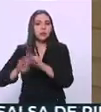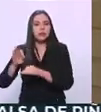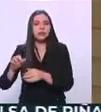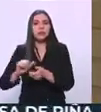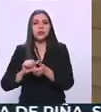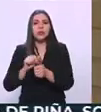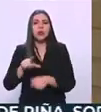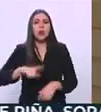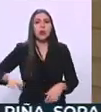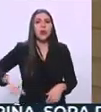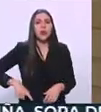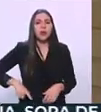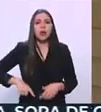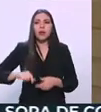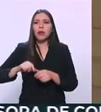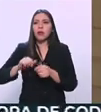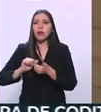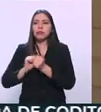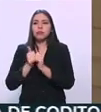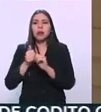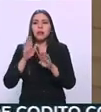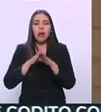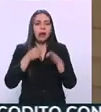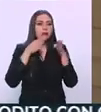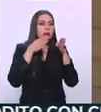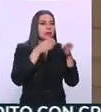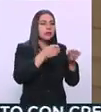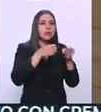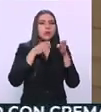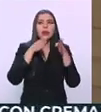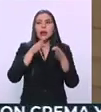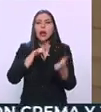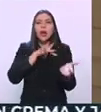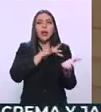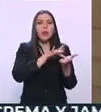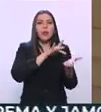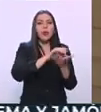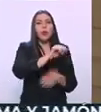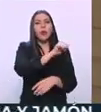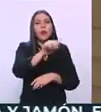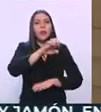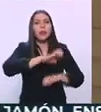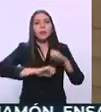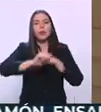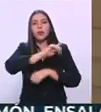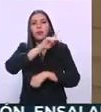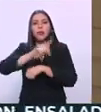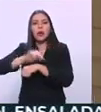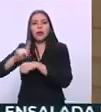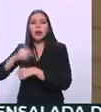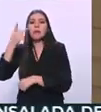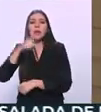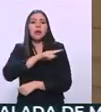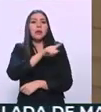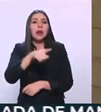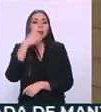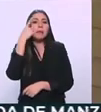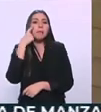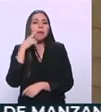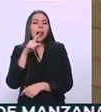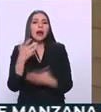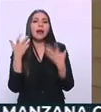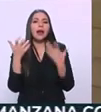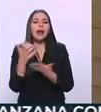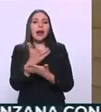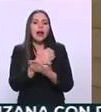esto el gobierno fue enfocando y abriendo posibilidades a empresas transnacionales, pero que no tienen la mirada de beneficio hacia el país,